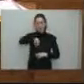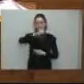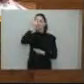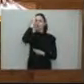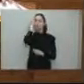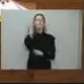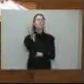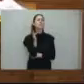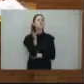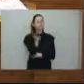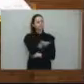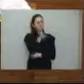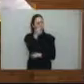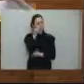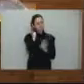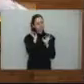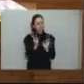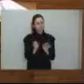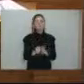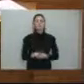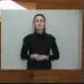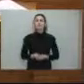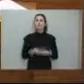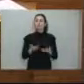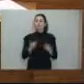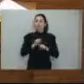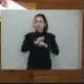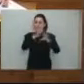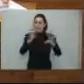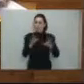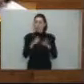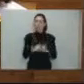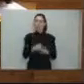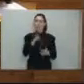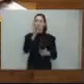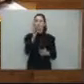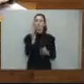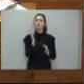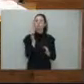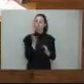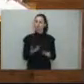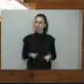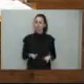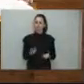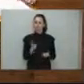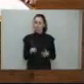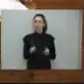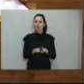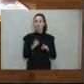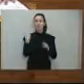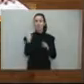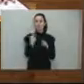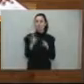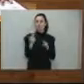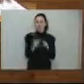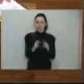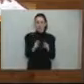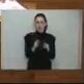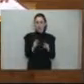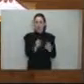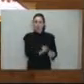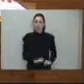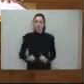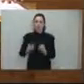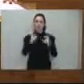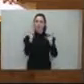también muy interesante. Y, desde luego, nos parece muy bien, porque ha sido una de las políticas que ha defendido